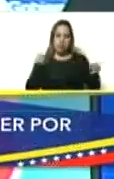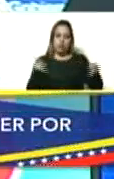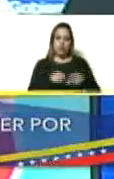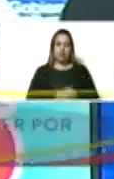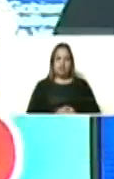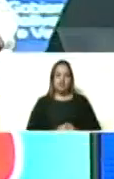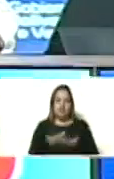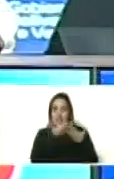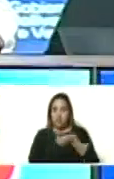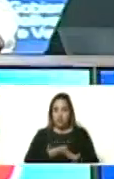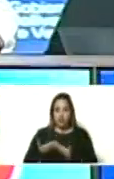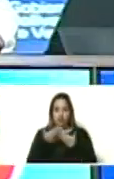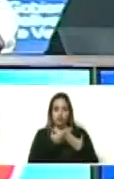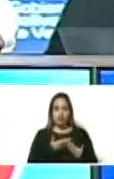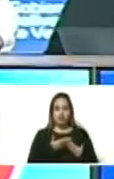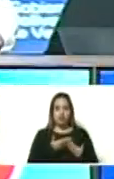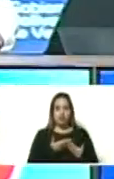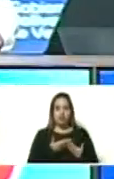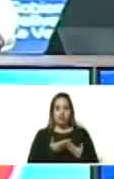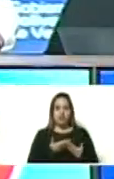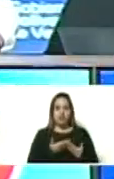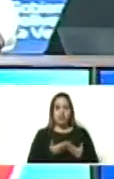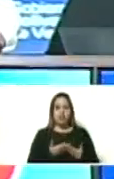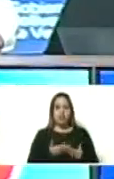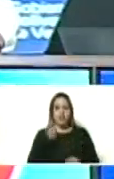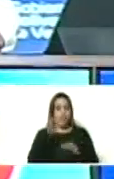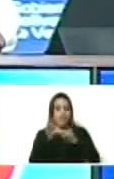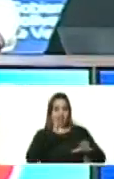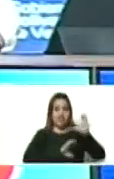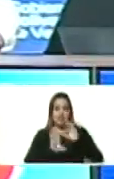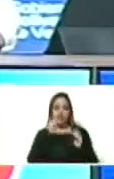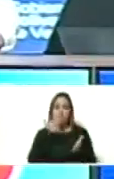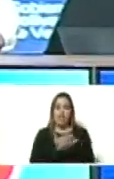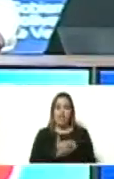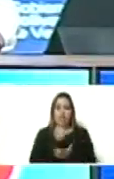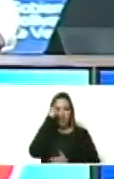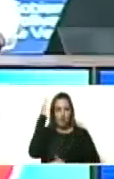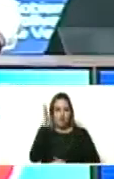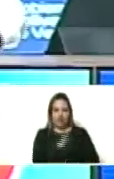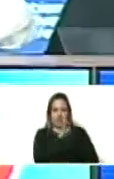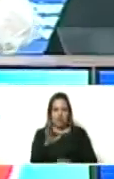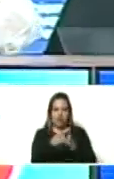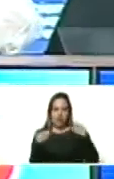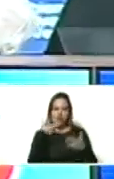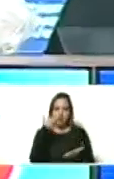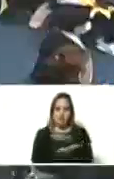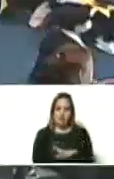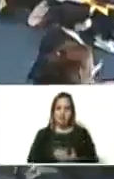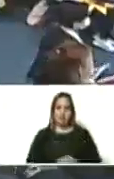del estudio y de la ciencia. Muchas gracias. Que Dios los bendiga a todos y a todas. Gracias.